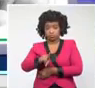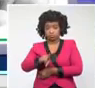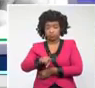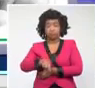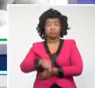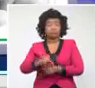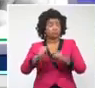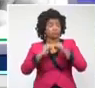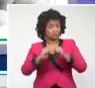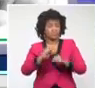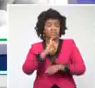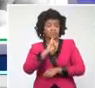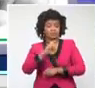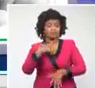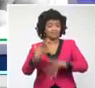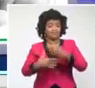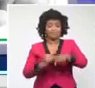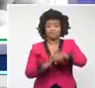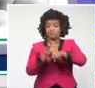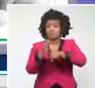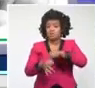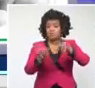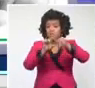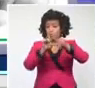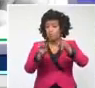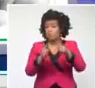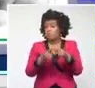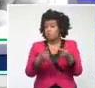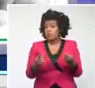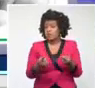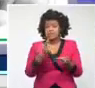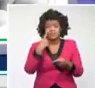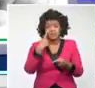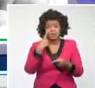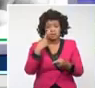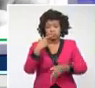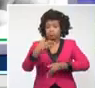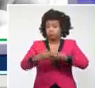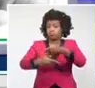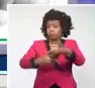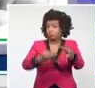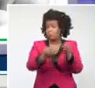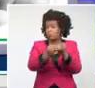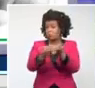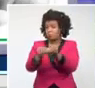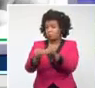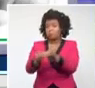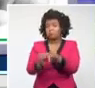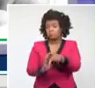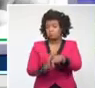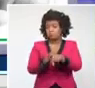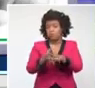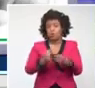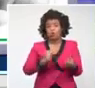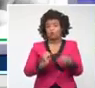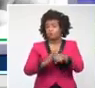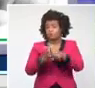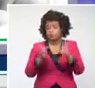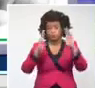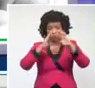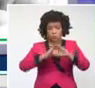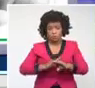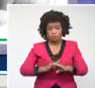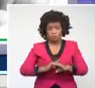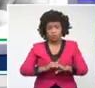situación epidemiológica vive la nación a partir del deterioro de los principales indicadores en el control de la pandemia. Razones para